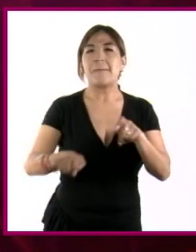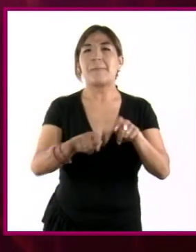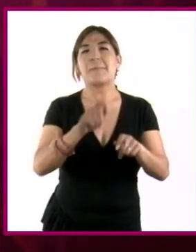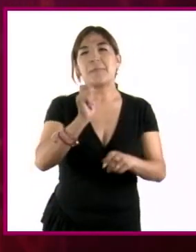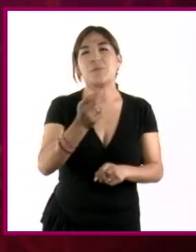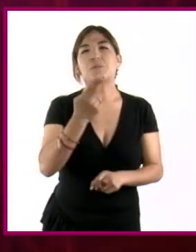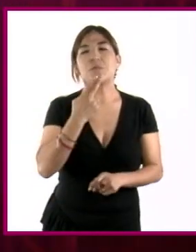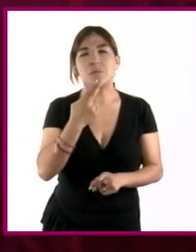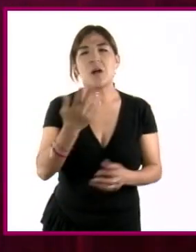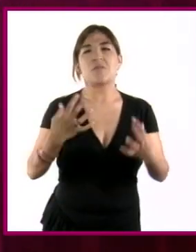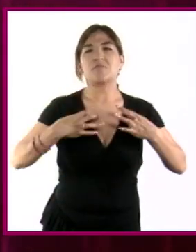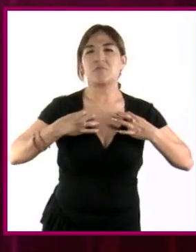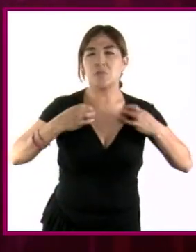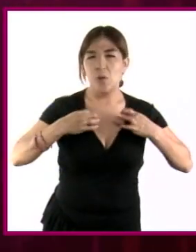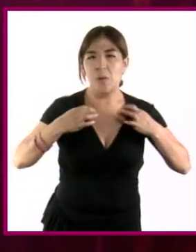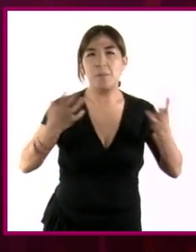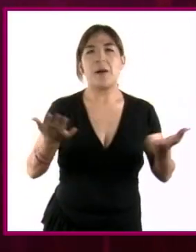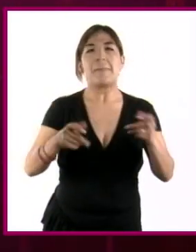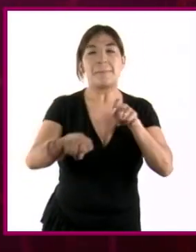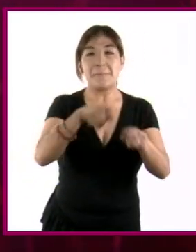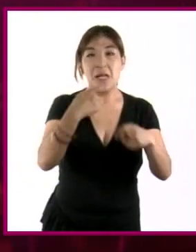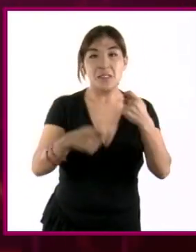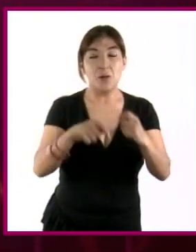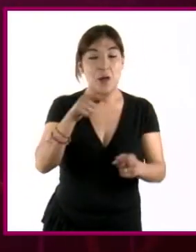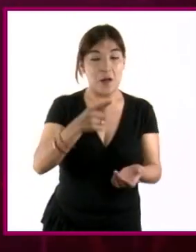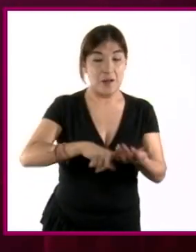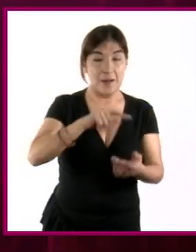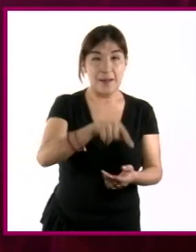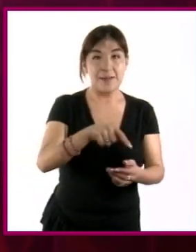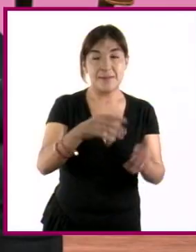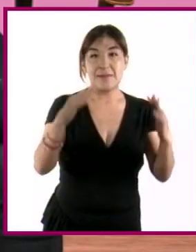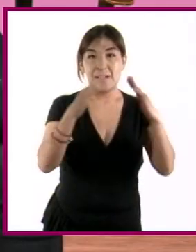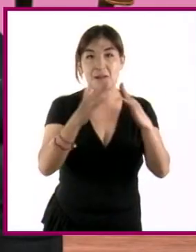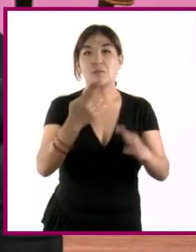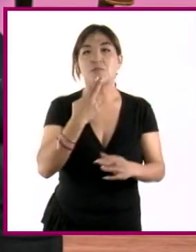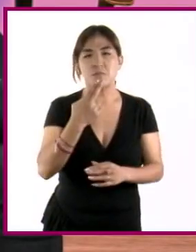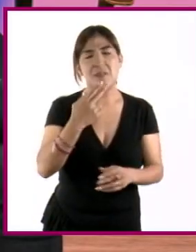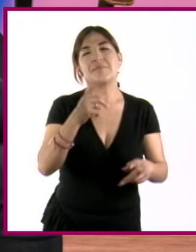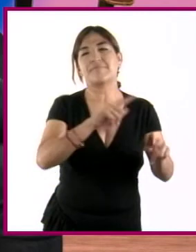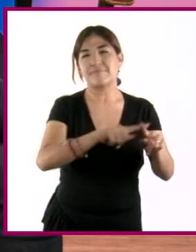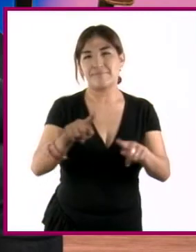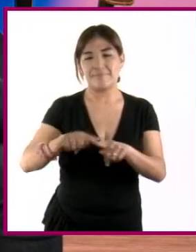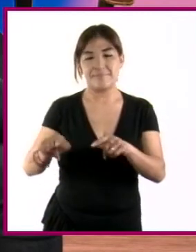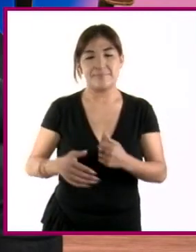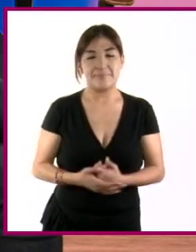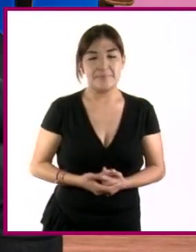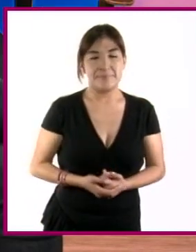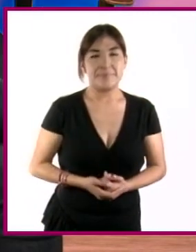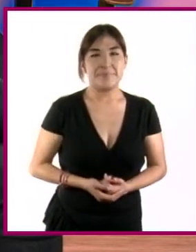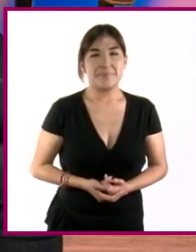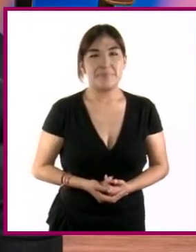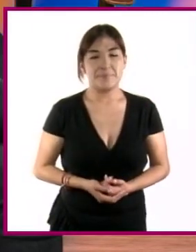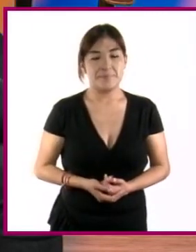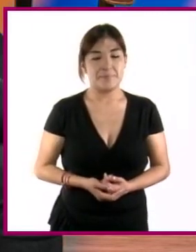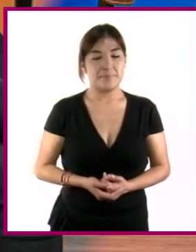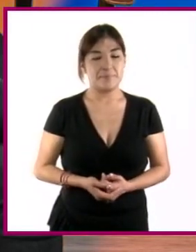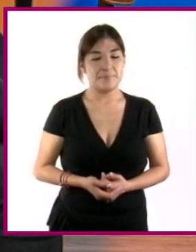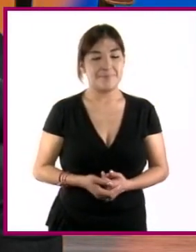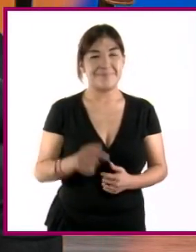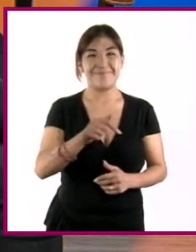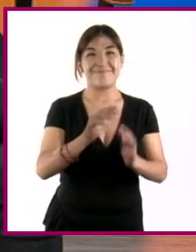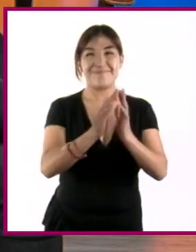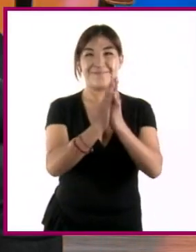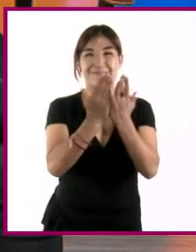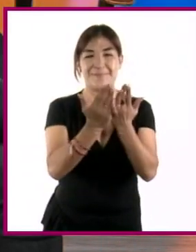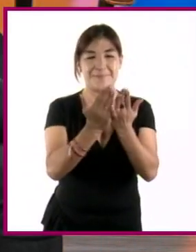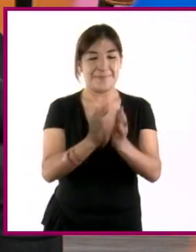consumo, prendas de vestir y plásticos de uso doméstico, entre otros. Particularmente, en el 10º capítulo de